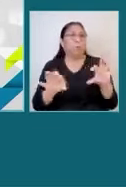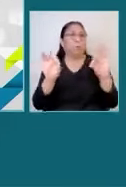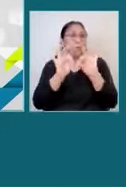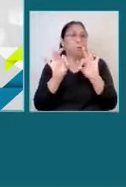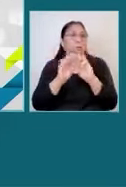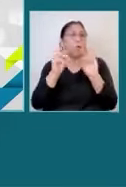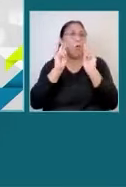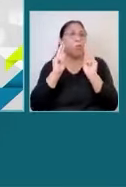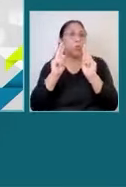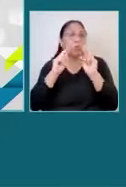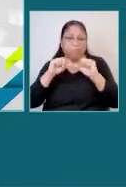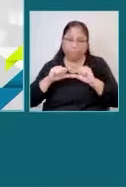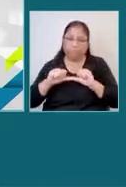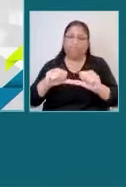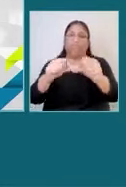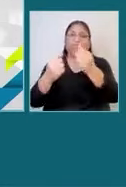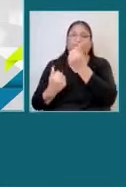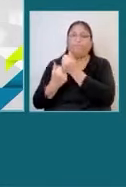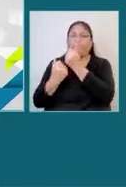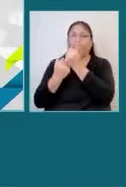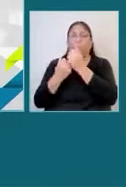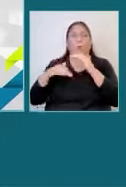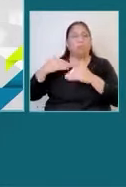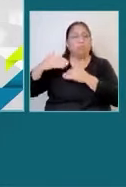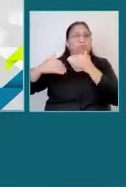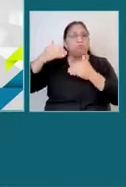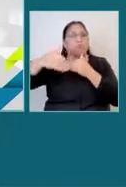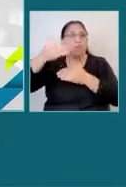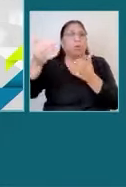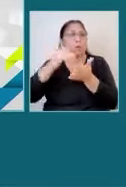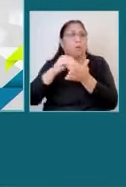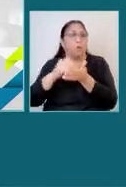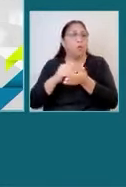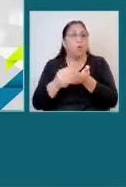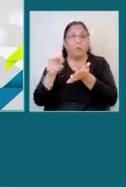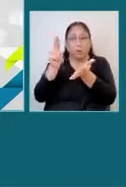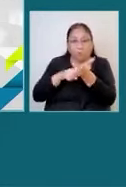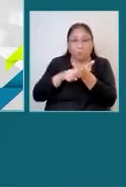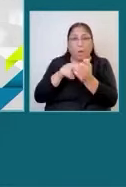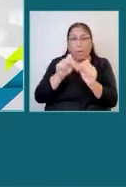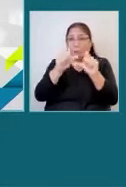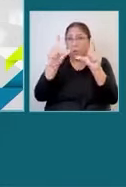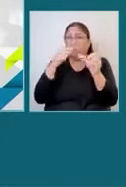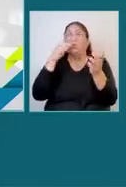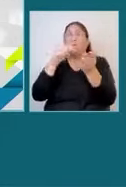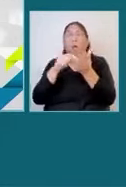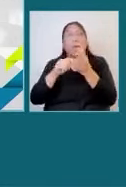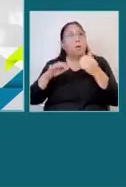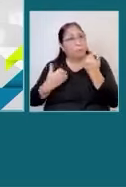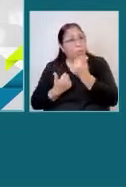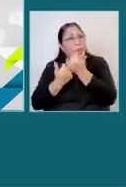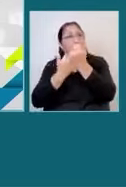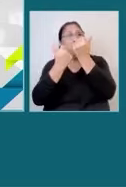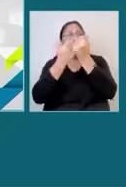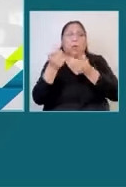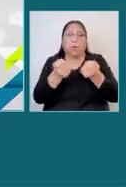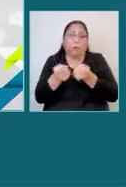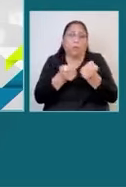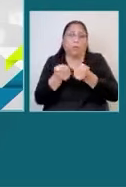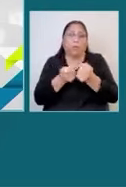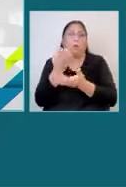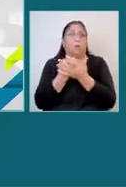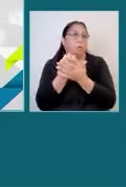que pueda seguir fortaleciendo y haciendo que cada vez tengamos startups más consolidadas y que puedan ayudar a dinamizar la economía nacional.